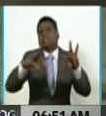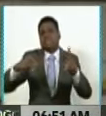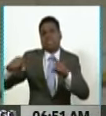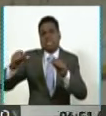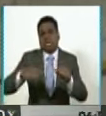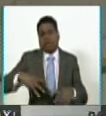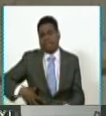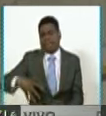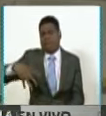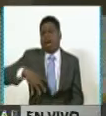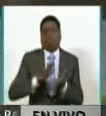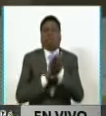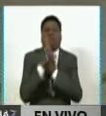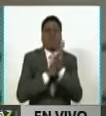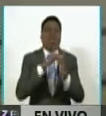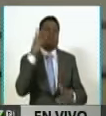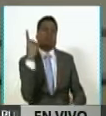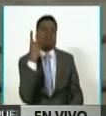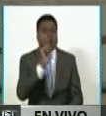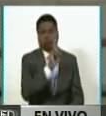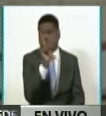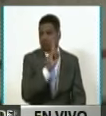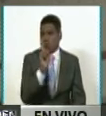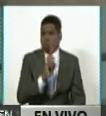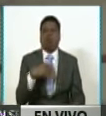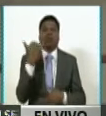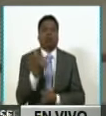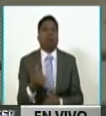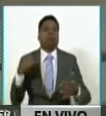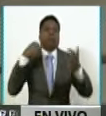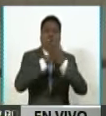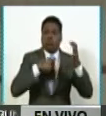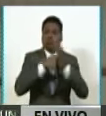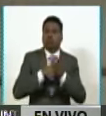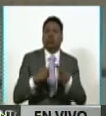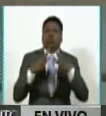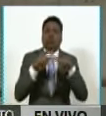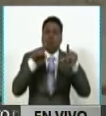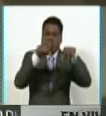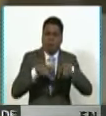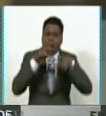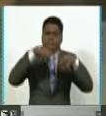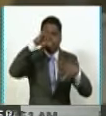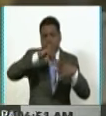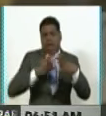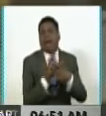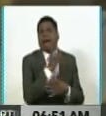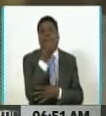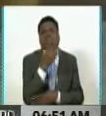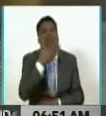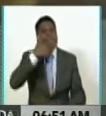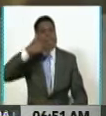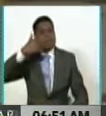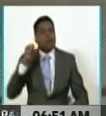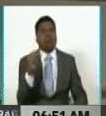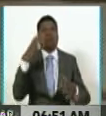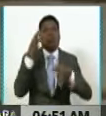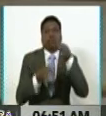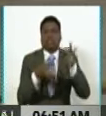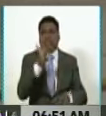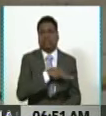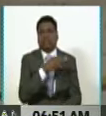porque Zamora siempre luchó contra el latifundismo y la oligarquía por la concepción de un gobierno popular para lograr la justicia social